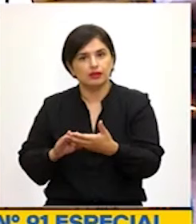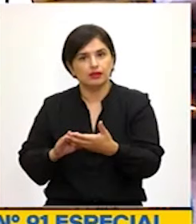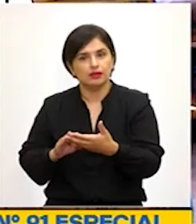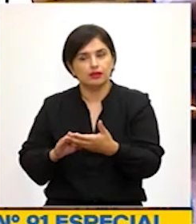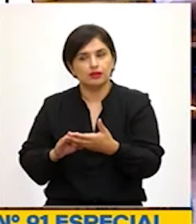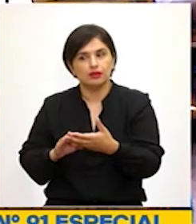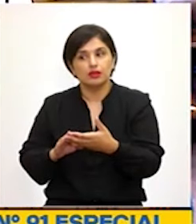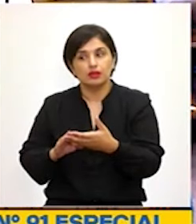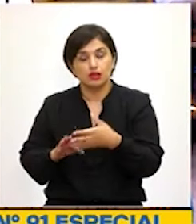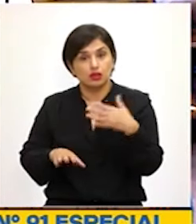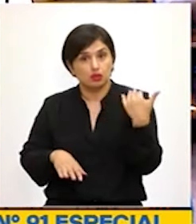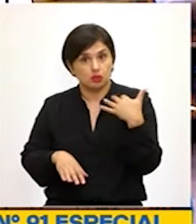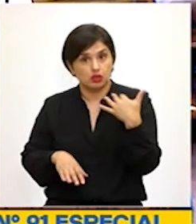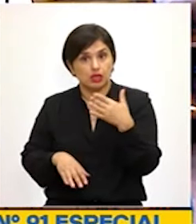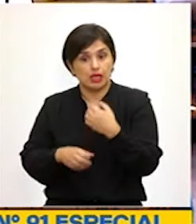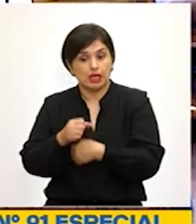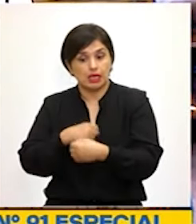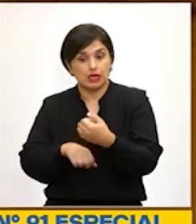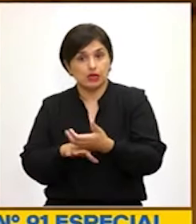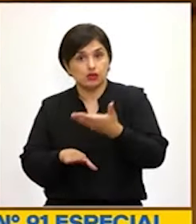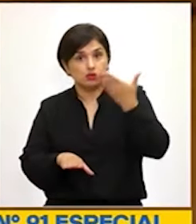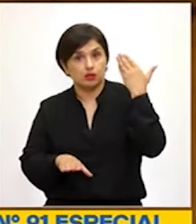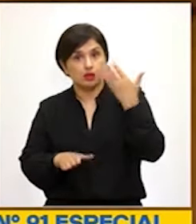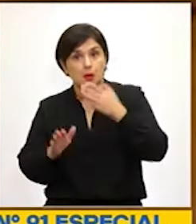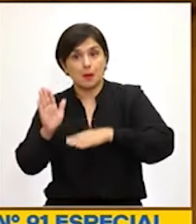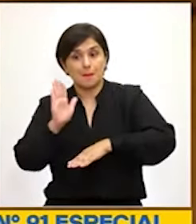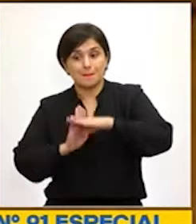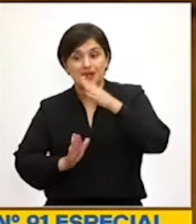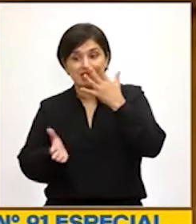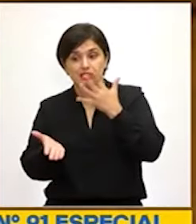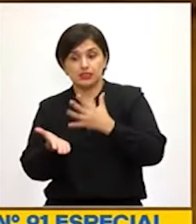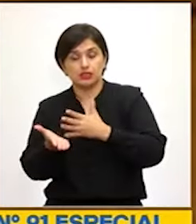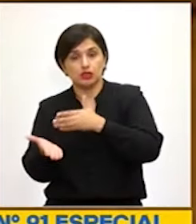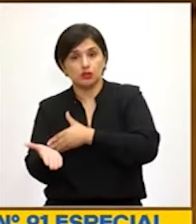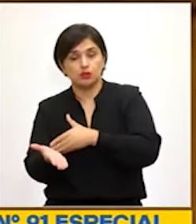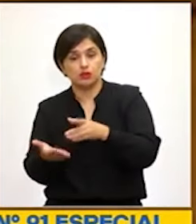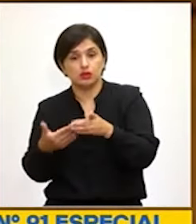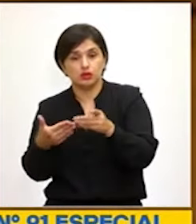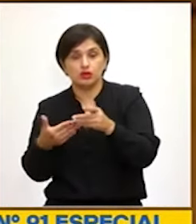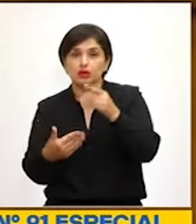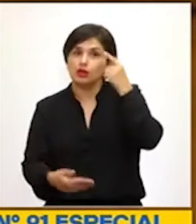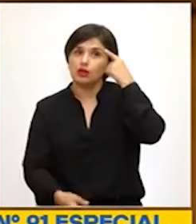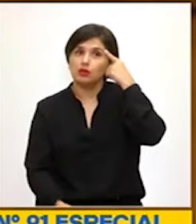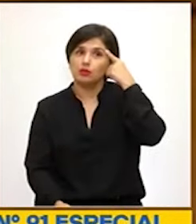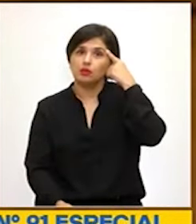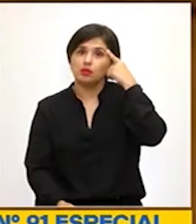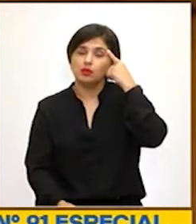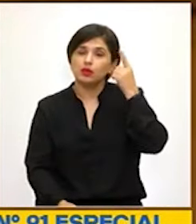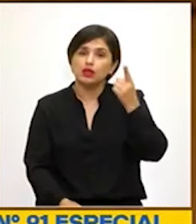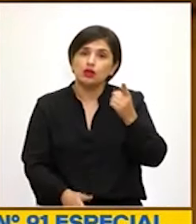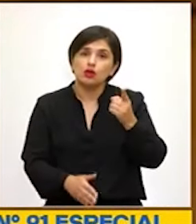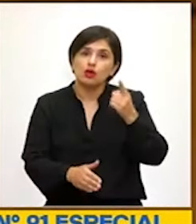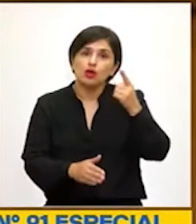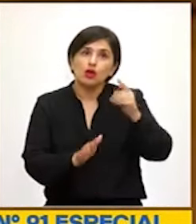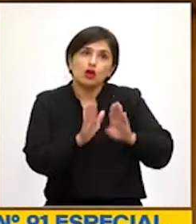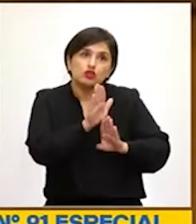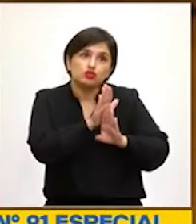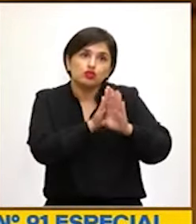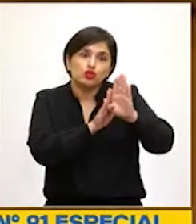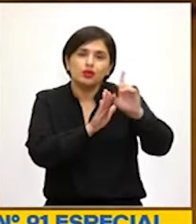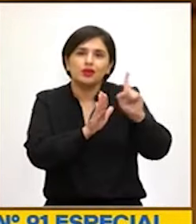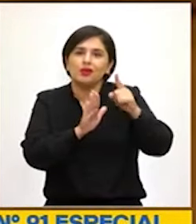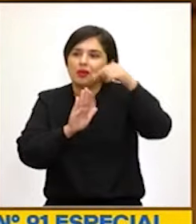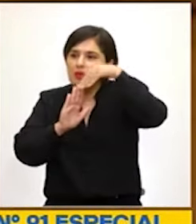importantes verdad el año pasado cuánto más de 5,000 millones de dólares sin embargo las proyecciones son para la baja no para la subida y aquí se preguntaba